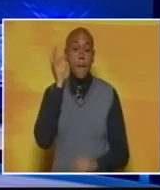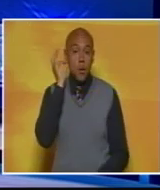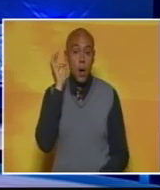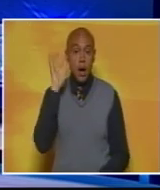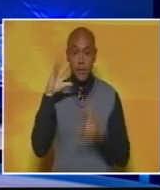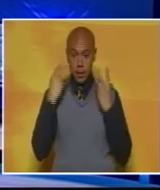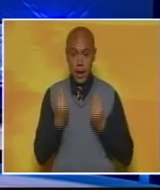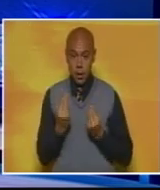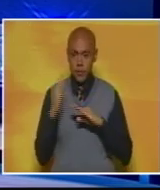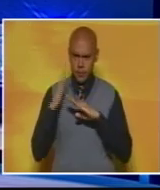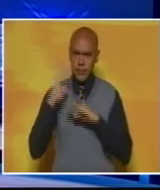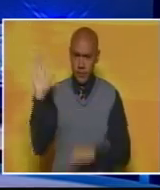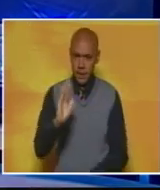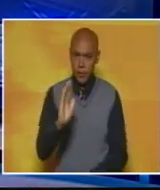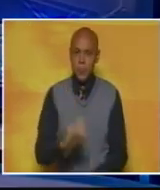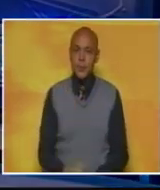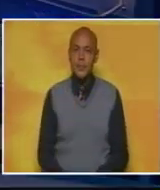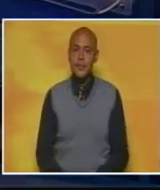Zambrano. Ya venimos con eso.